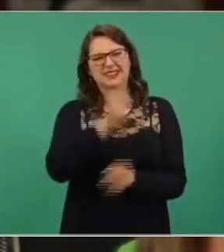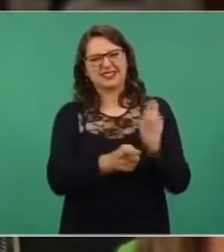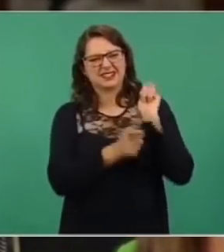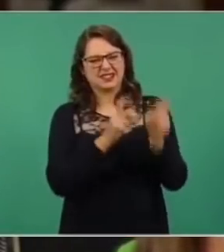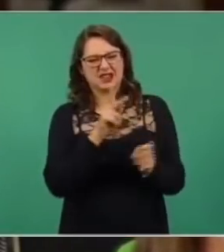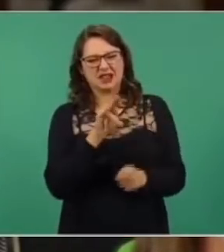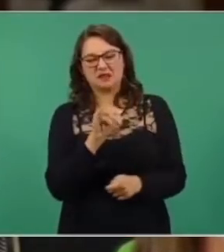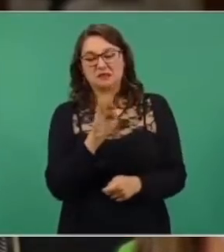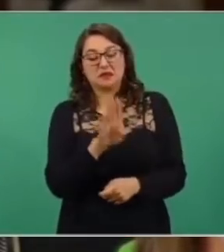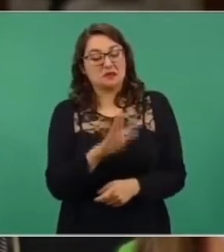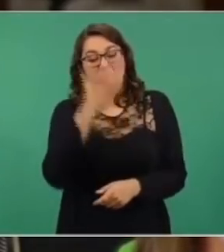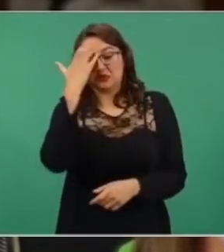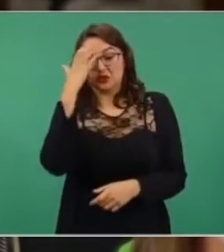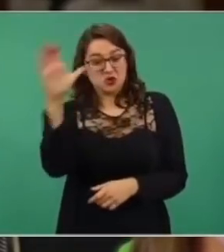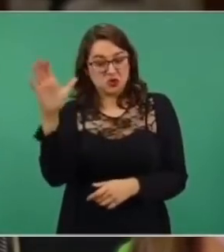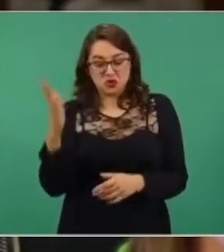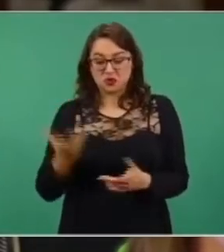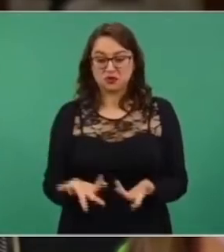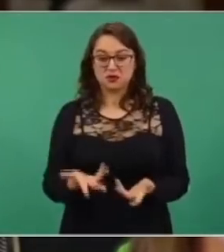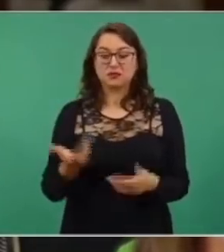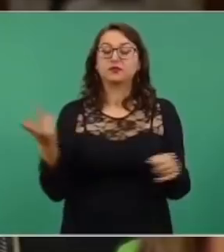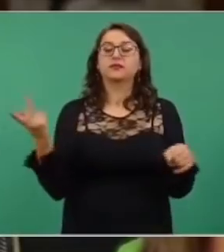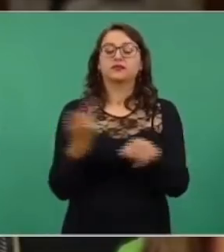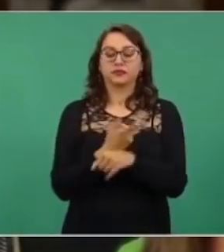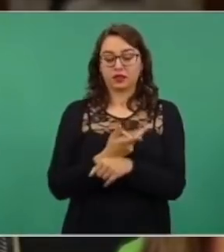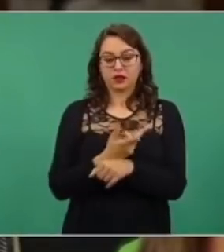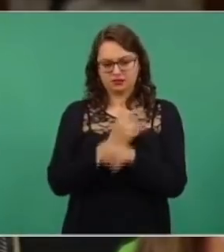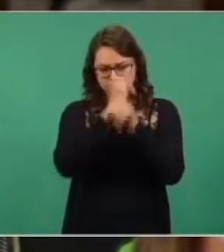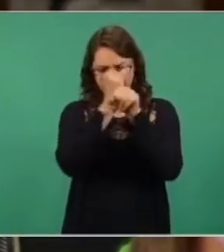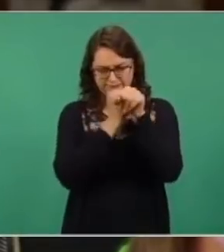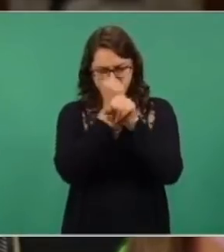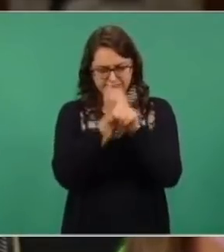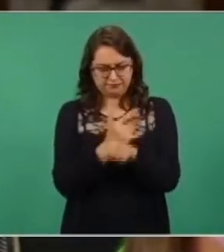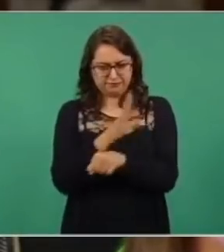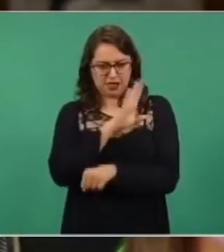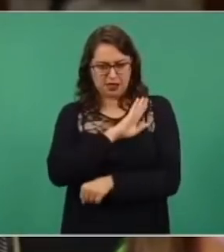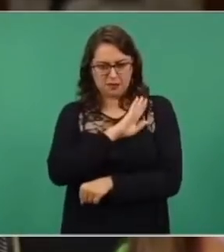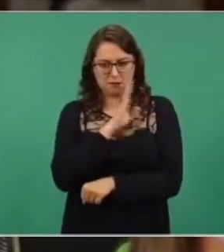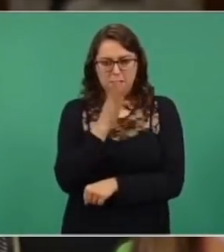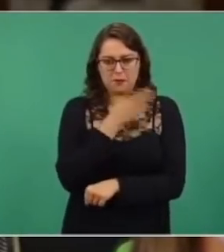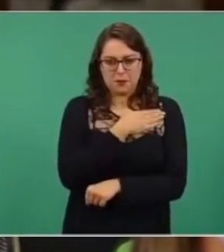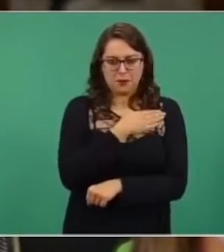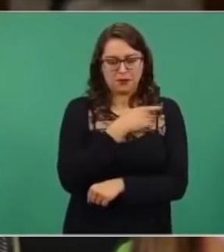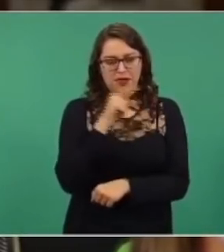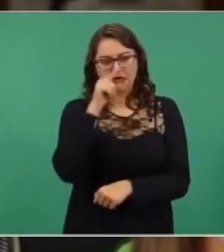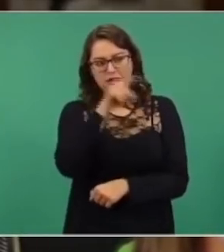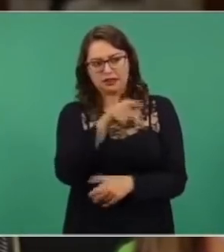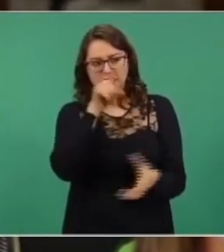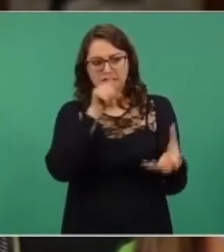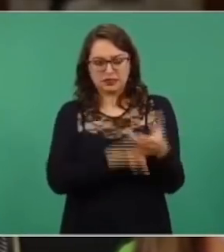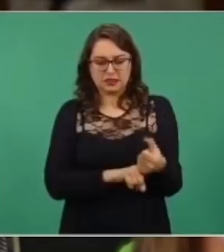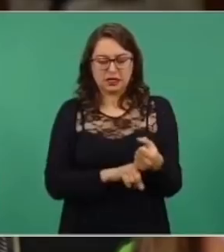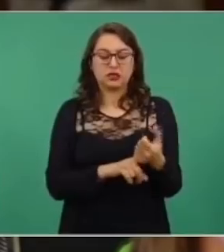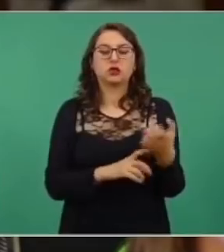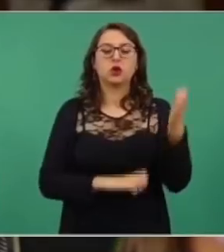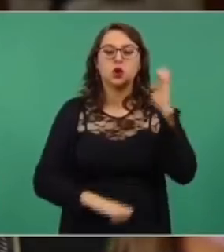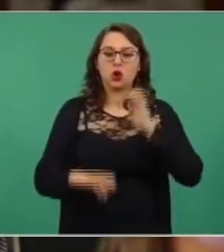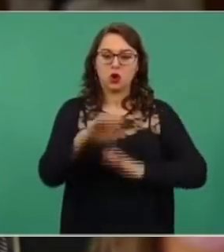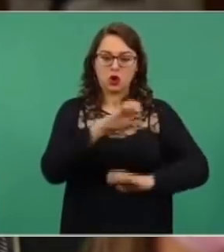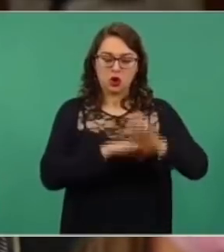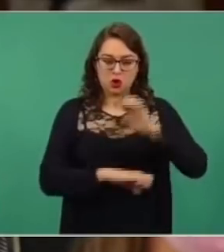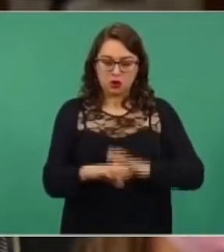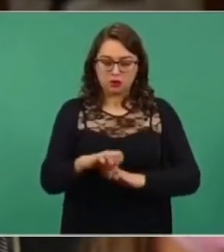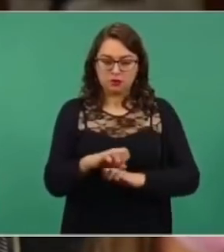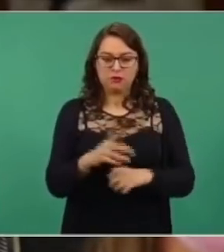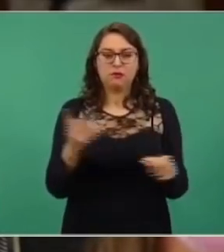Barlovento Informa ha hecho una investigación en España con relación a la embajada. Y pues